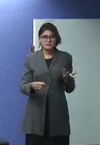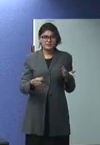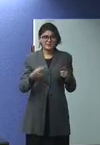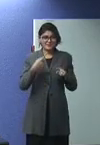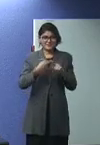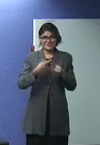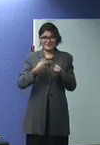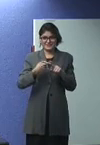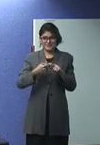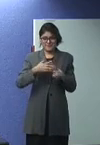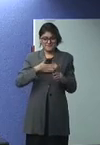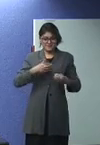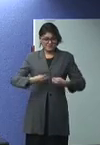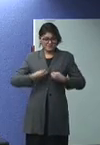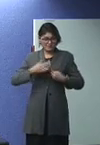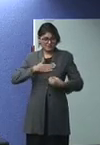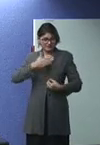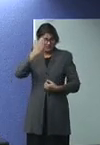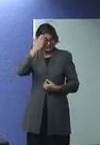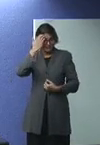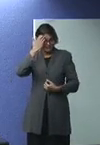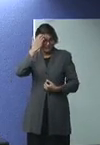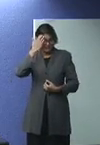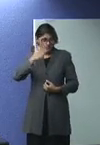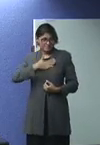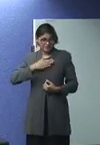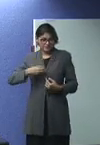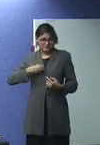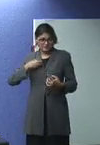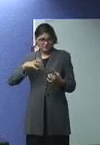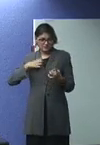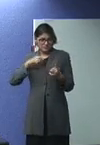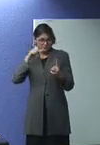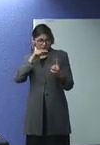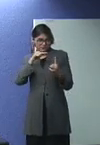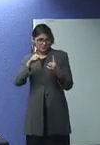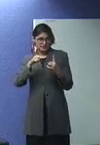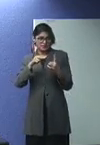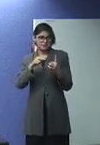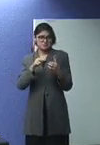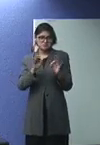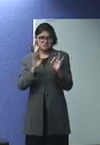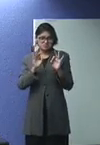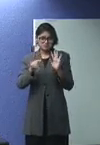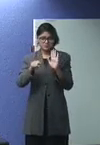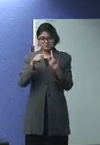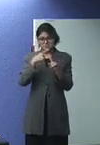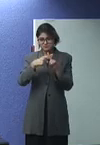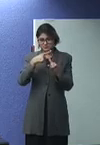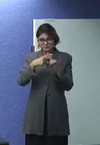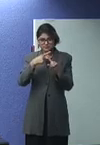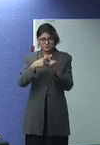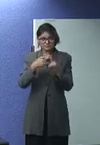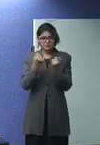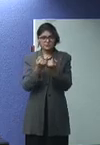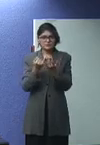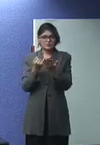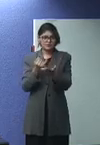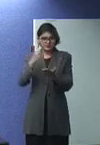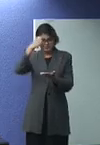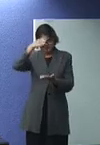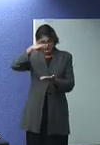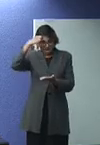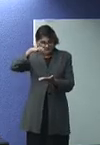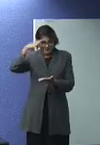de su vida desde un paradigma, digamos, más positivista o de esta visión dominante es el experto, y justo, digamos, como los